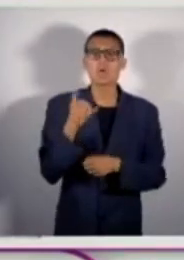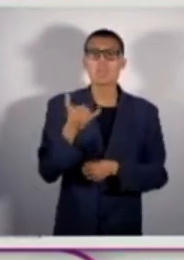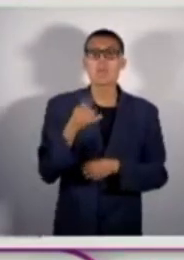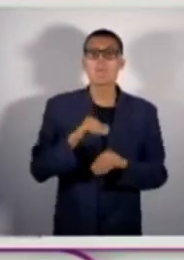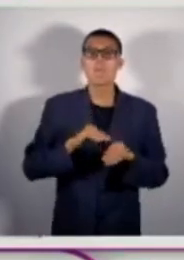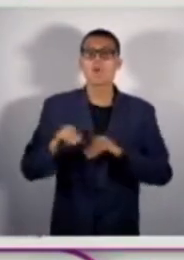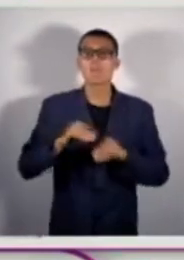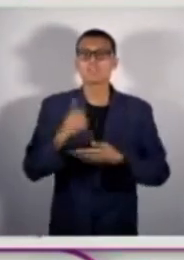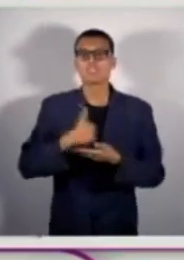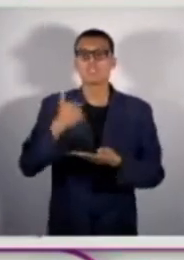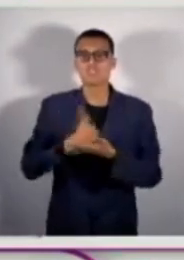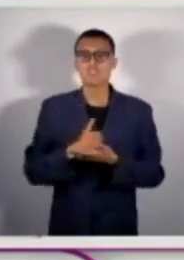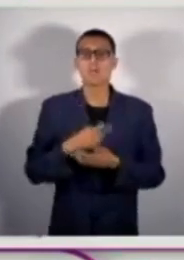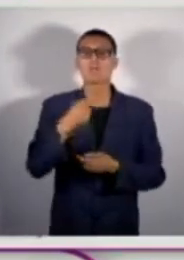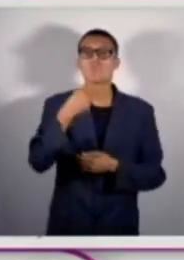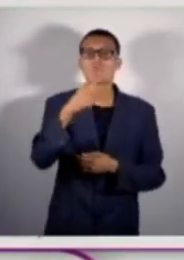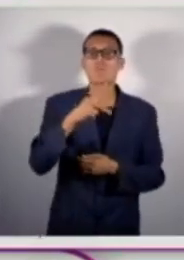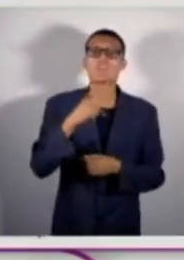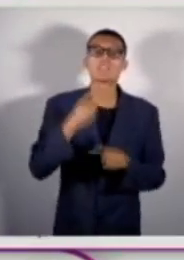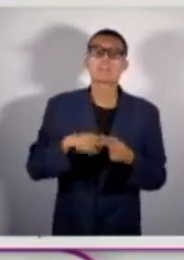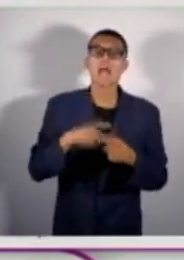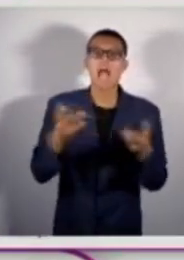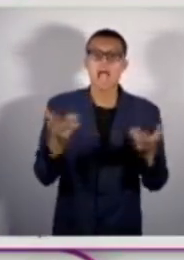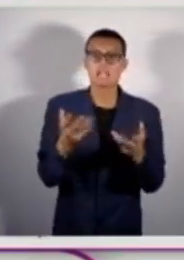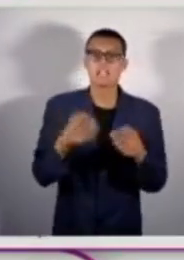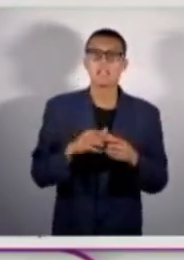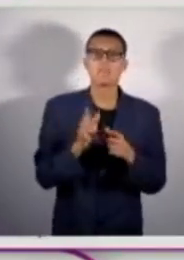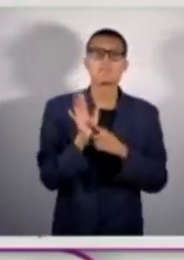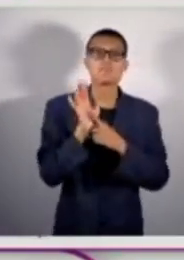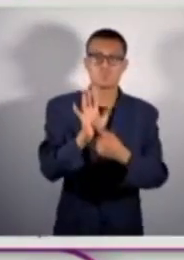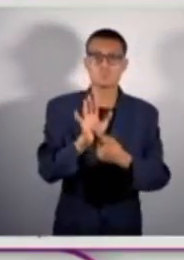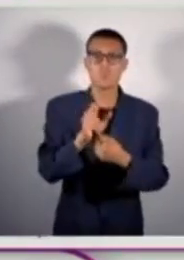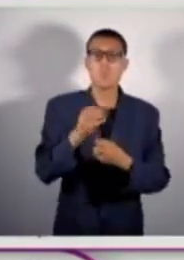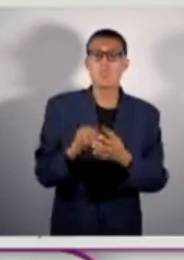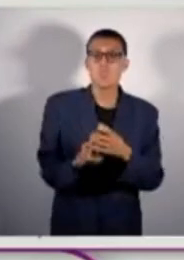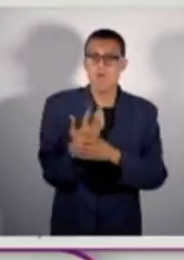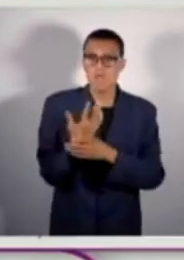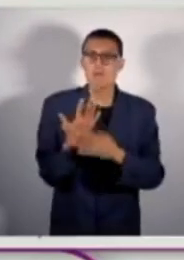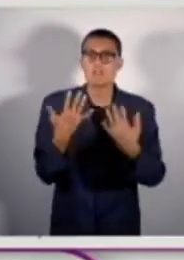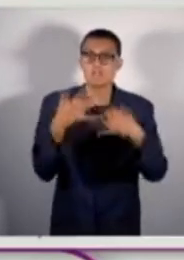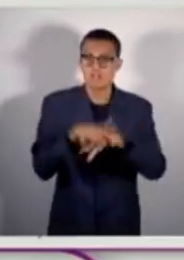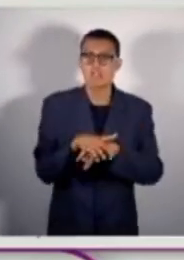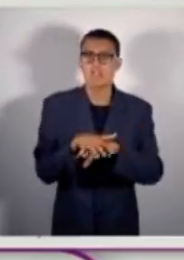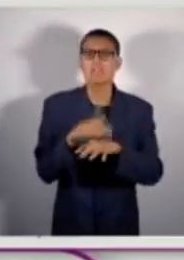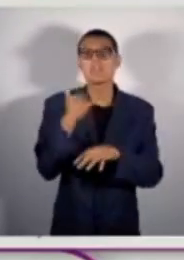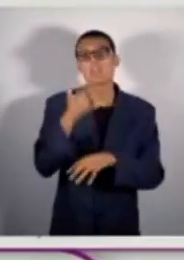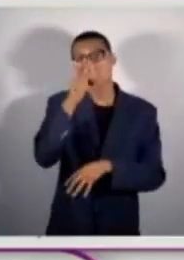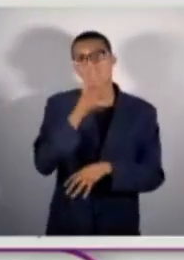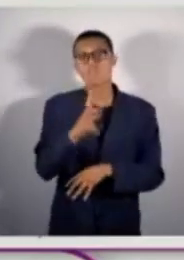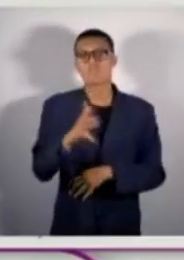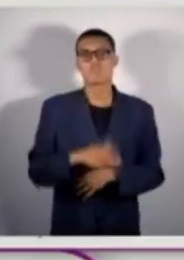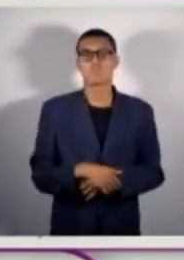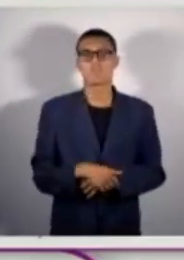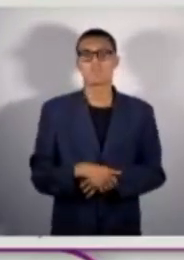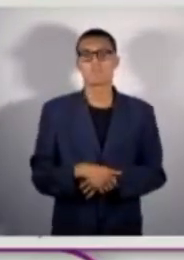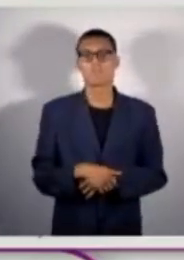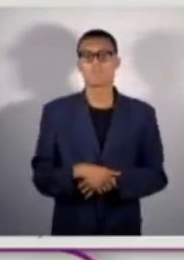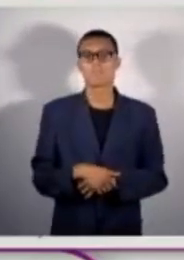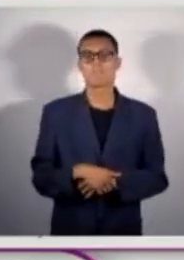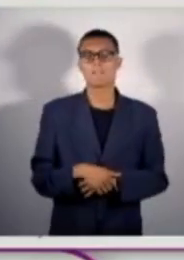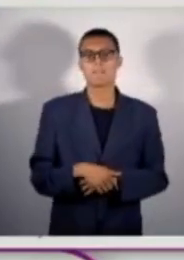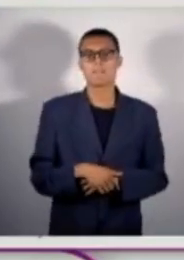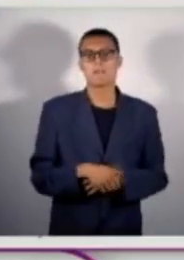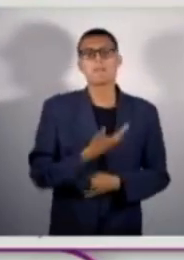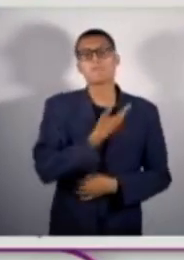Movimiento Ciudadano, que te representa y que te presenta una propuesta moderna, incluyente y de futuro, en el entendido de que el partido